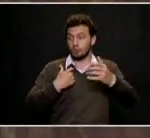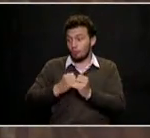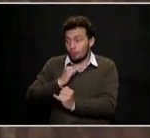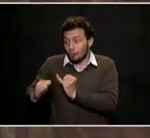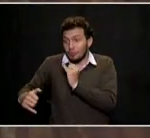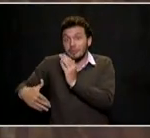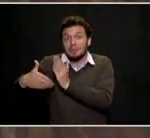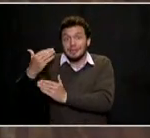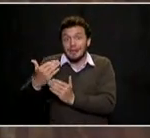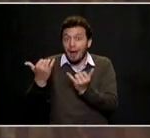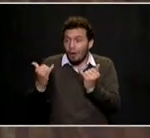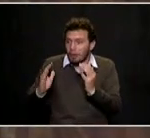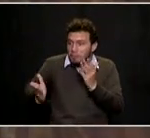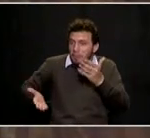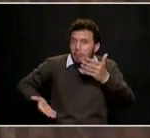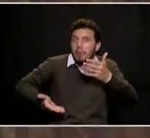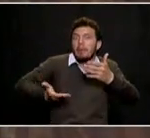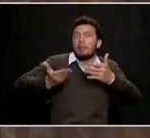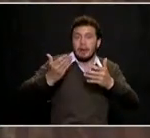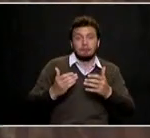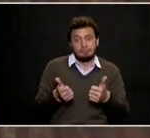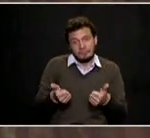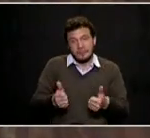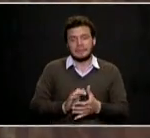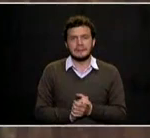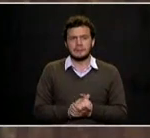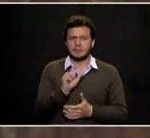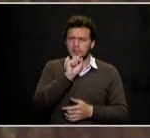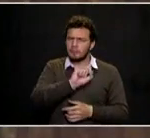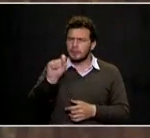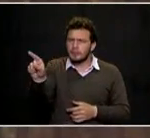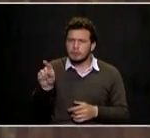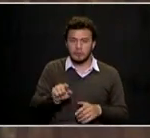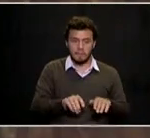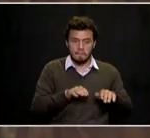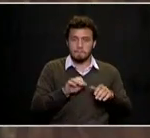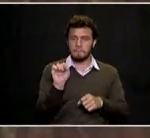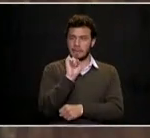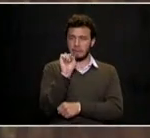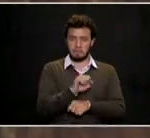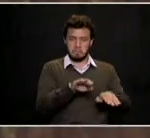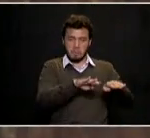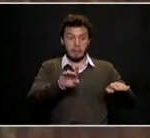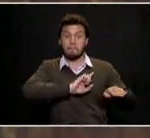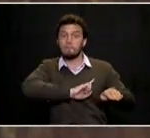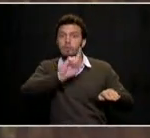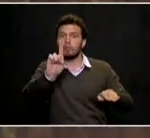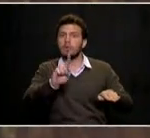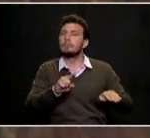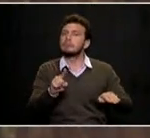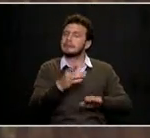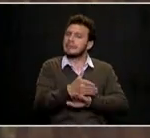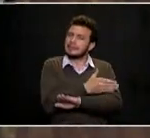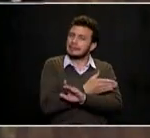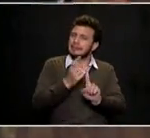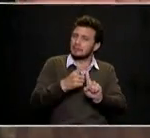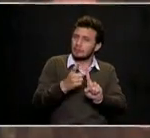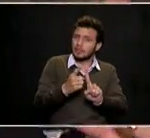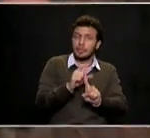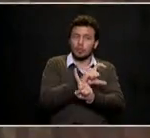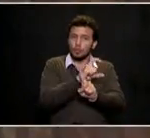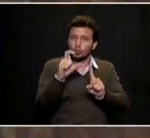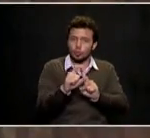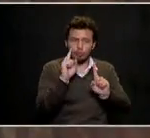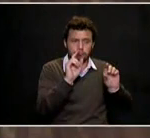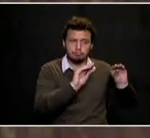ante su pregunta del mal parqueo primero una cultura una pedagogía para que nos partimos bien es que uno va